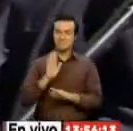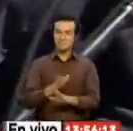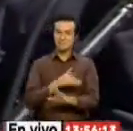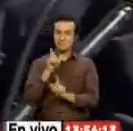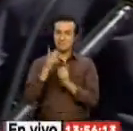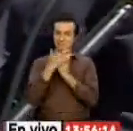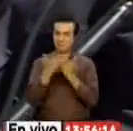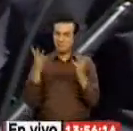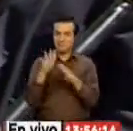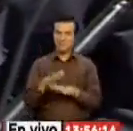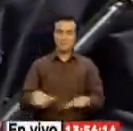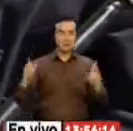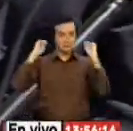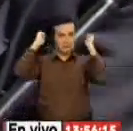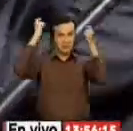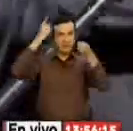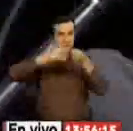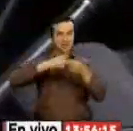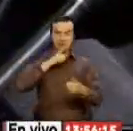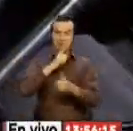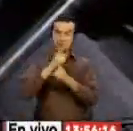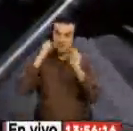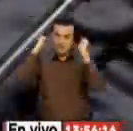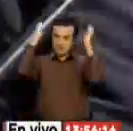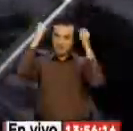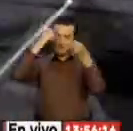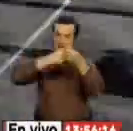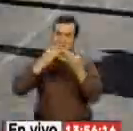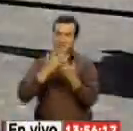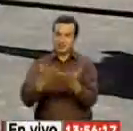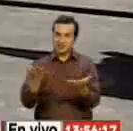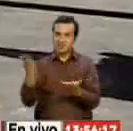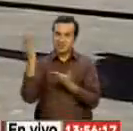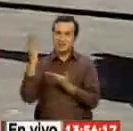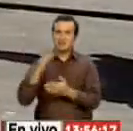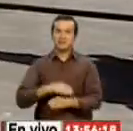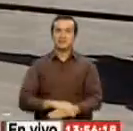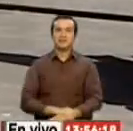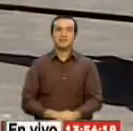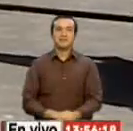público, con ese ¡Viva Quito! ¡Que viva Quito!